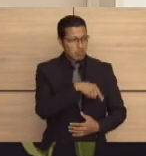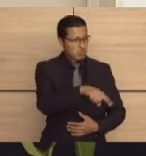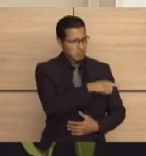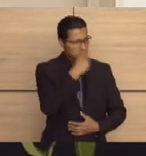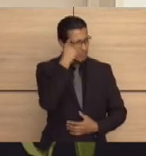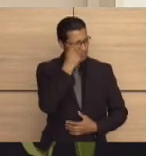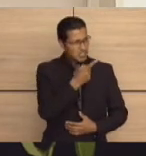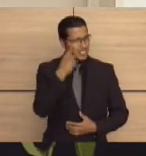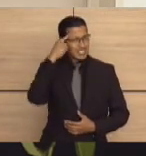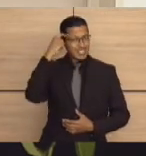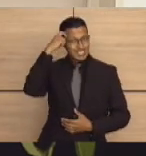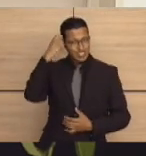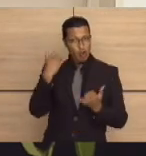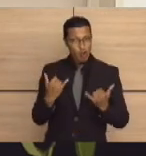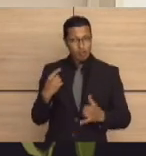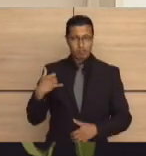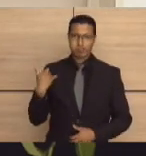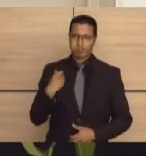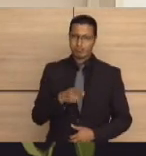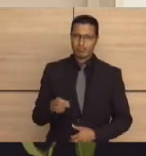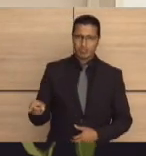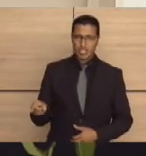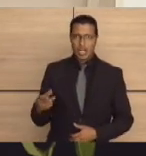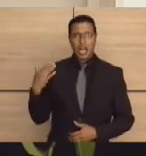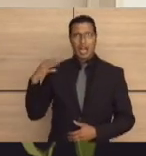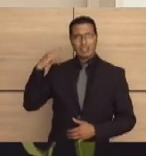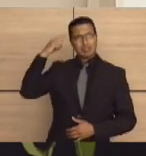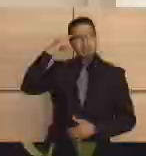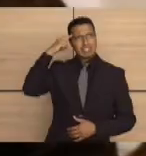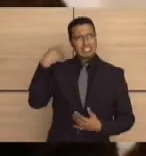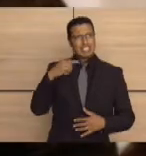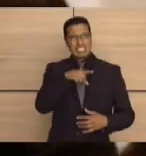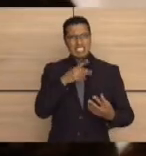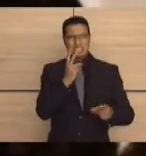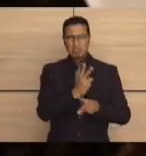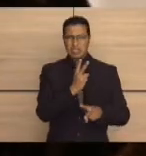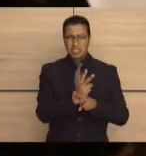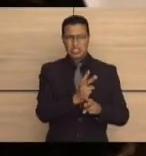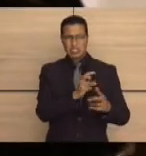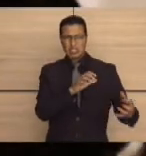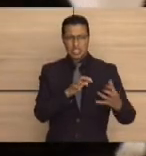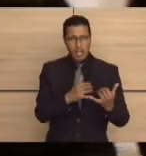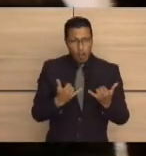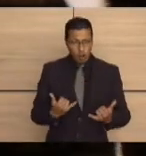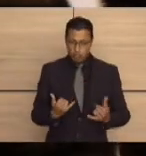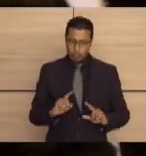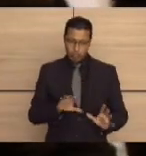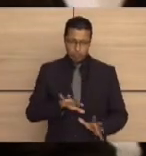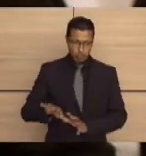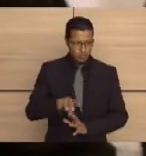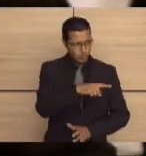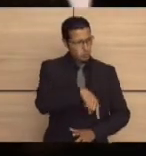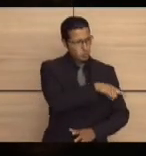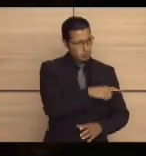Creo que los retos para los jóvenes hoy en día, antes nos unía los bandos de la guerra, de la calle, el allá. Hoy en día ustedes pueden construir un